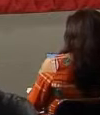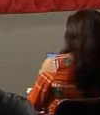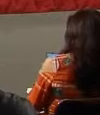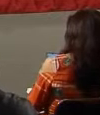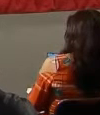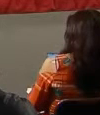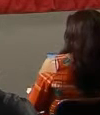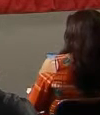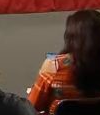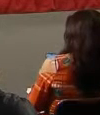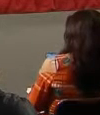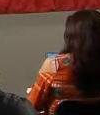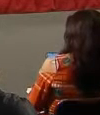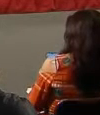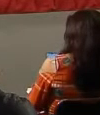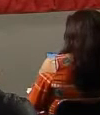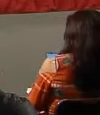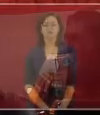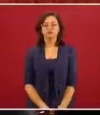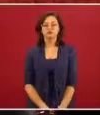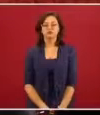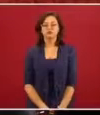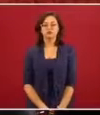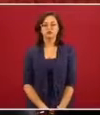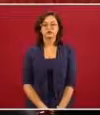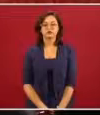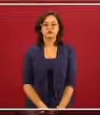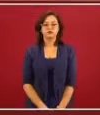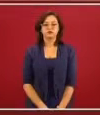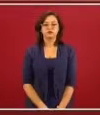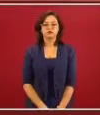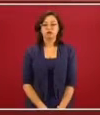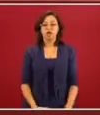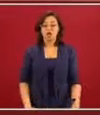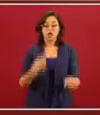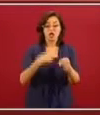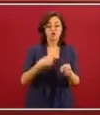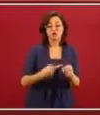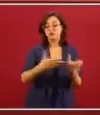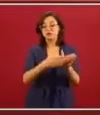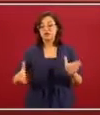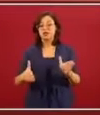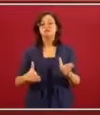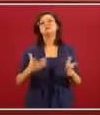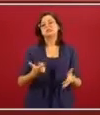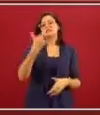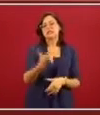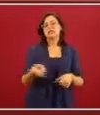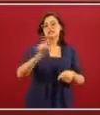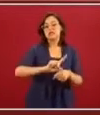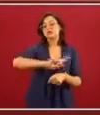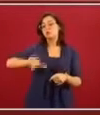enfermedad dura 10 o hasta 14 días, y entonces esto requiere que al menos haya 15 días desde que iniciaron las